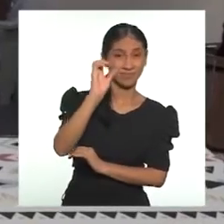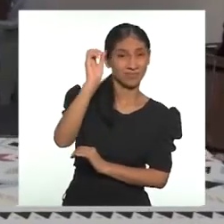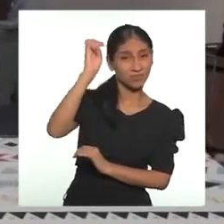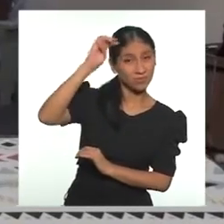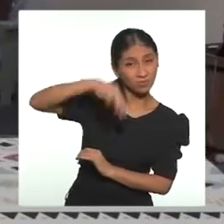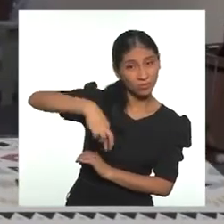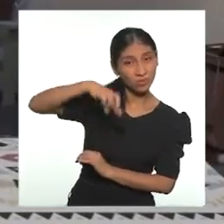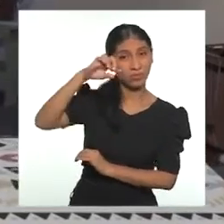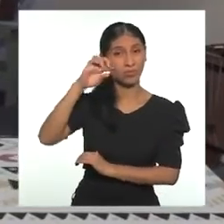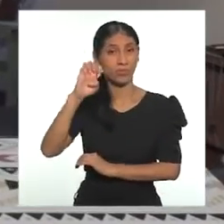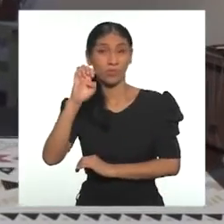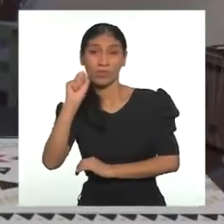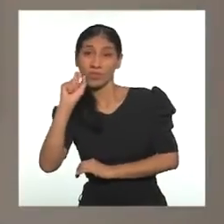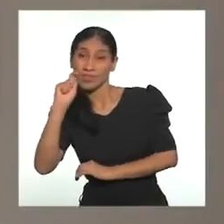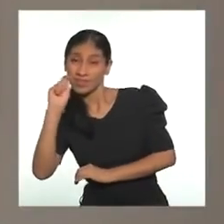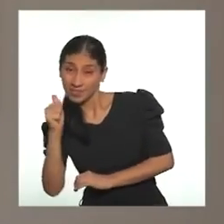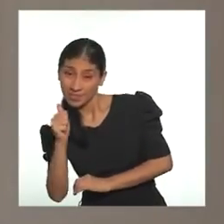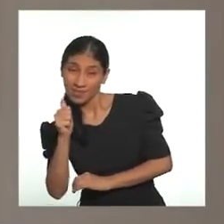Descompuesta.